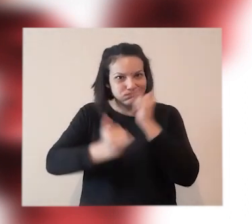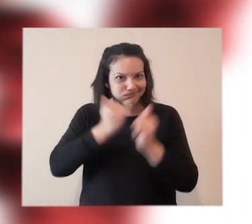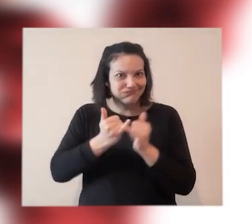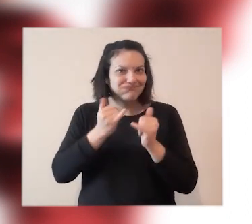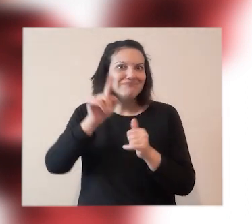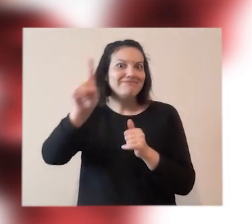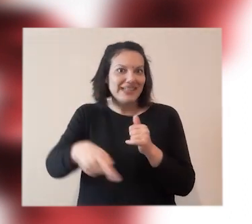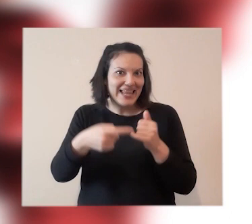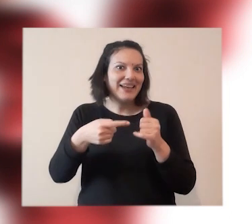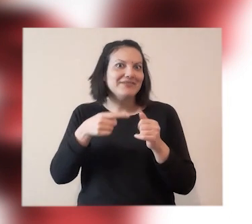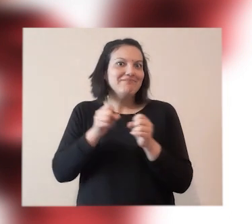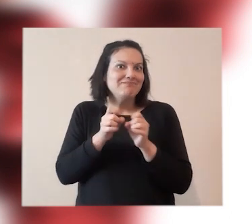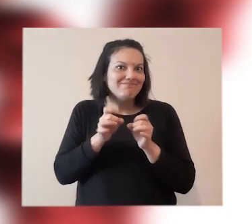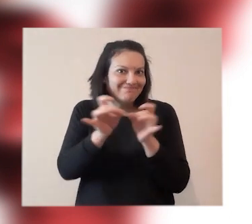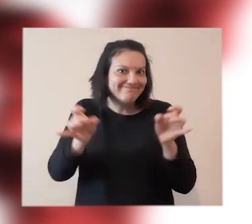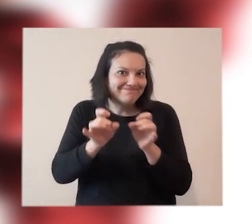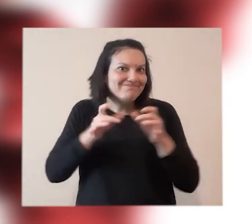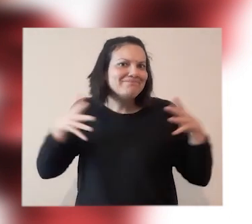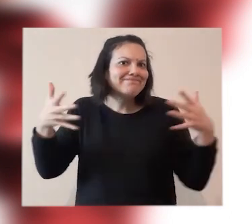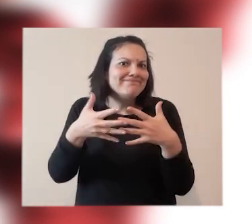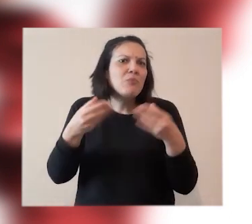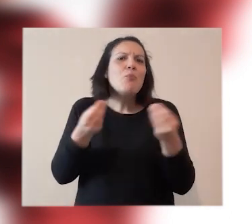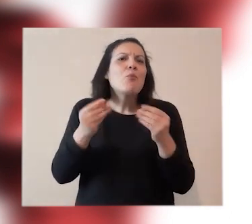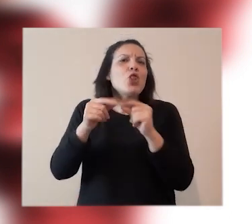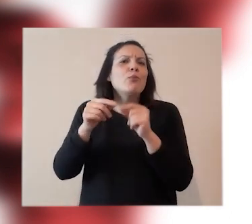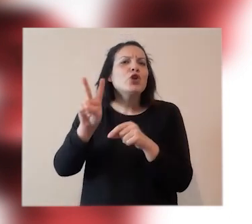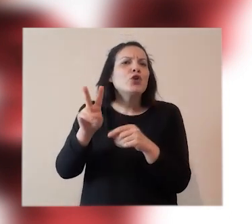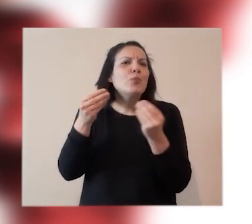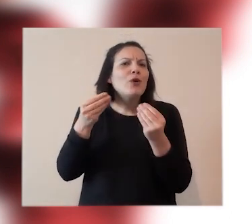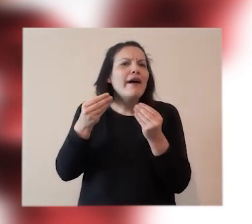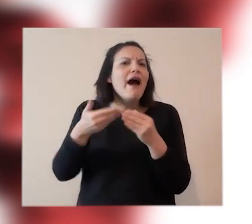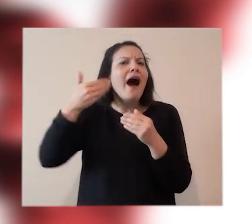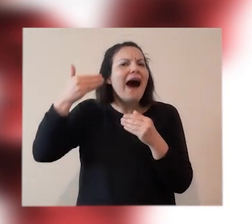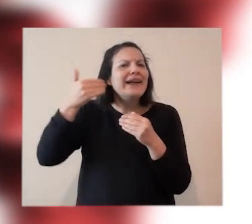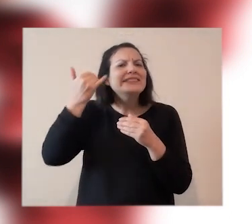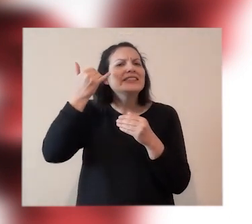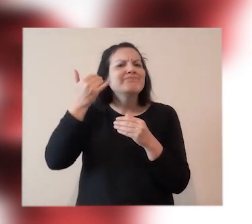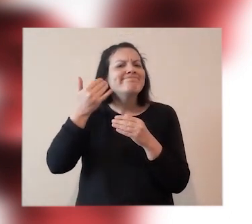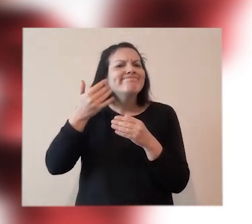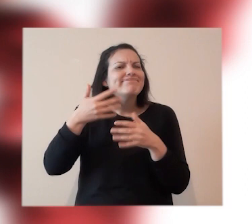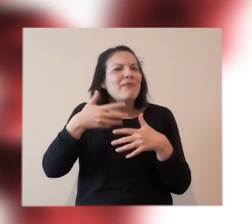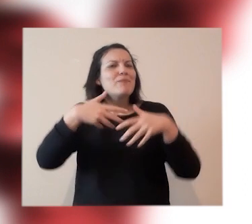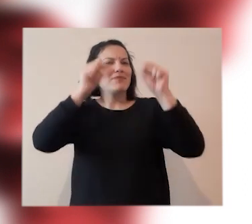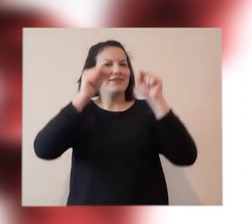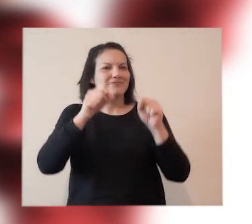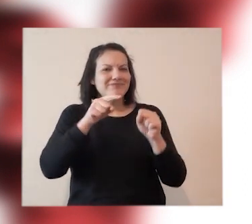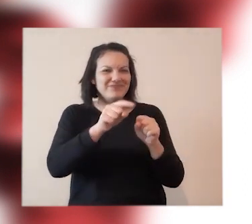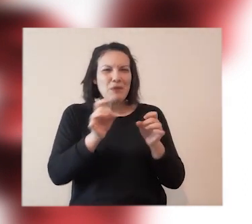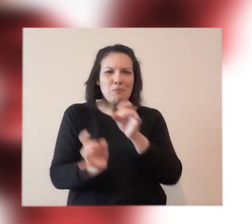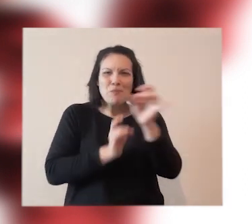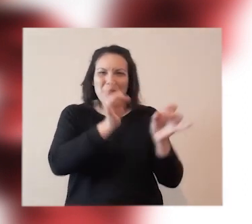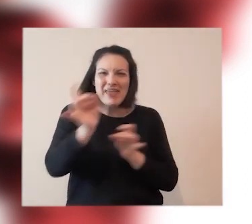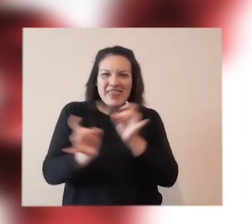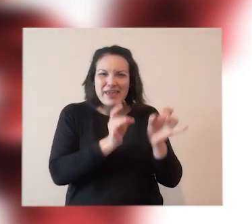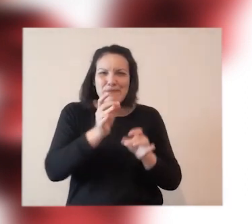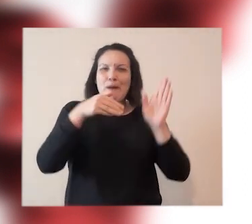de esta pandemia, se denomina 2 porque en realidad ya fue identificado anteriormente una epidemia que básicamente